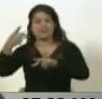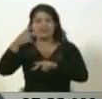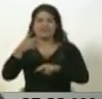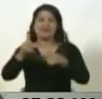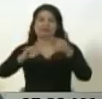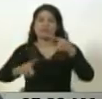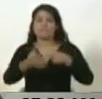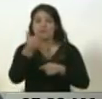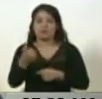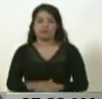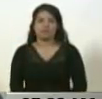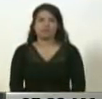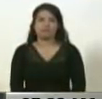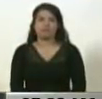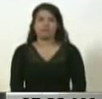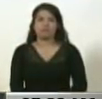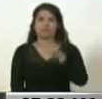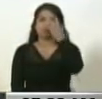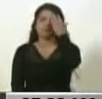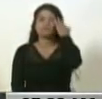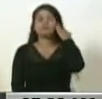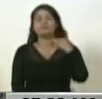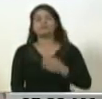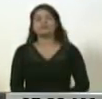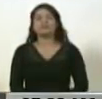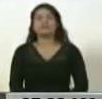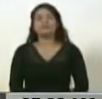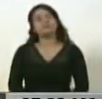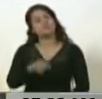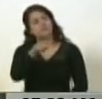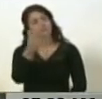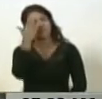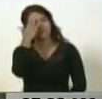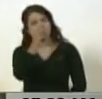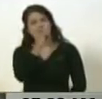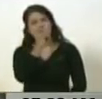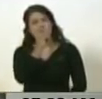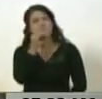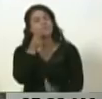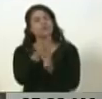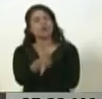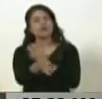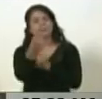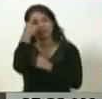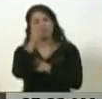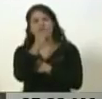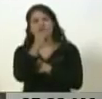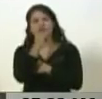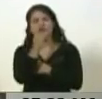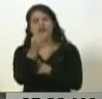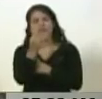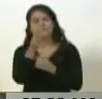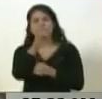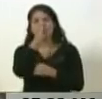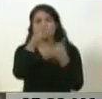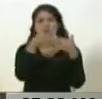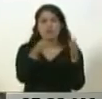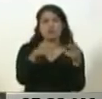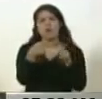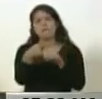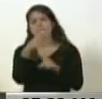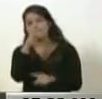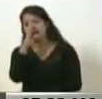electrónicas. Automatizadas, pues. ¿Usted tiene información específica de a través de la banca pública, de la banca privada, a